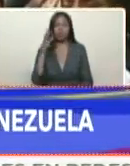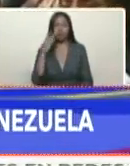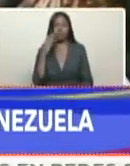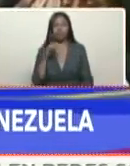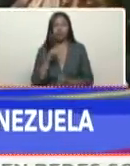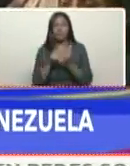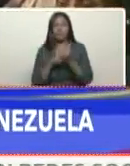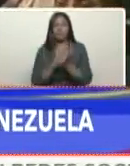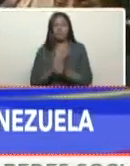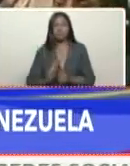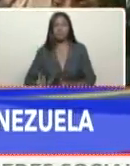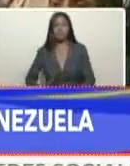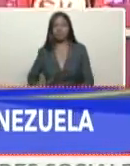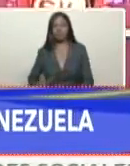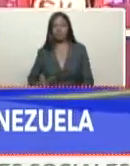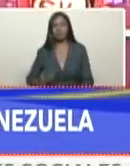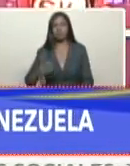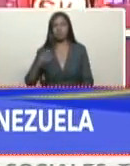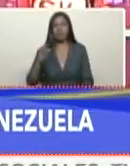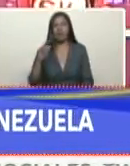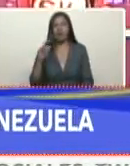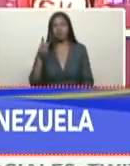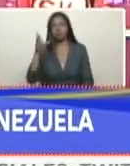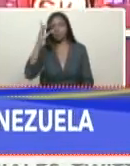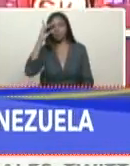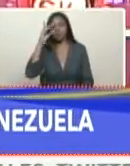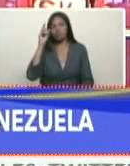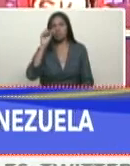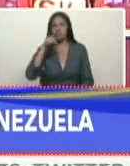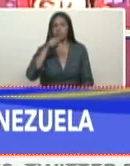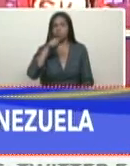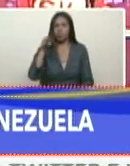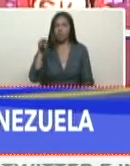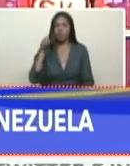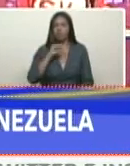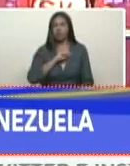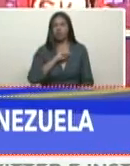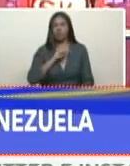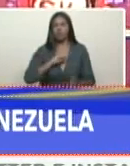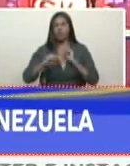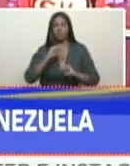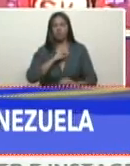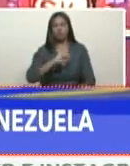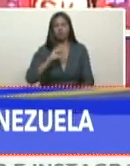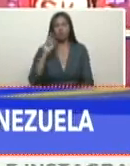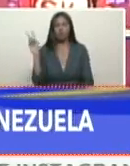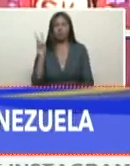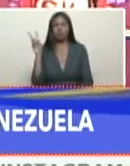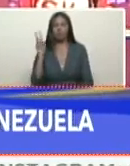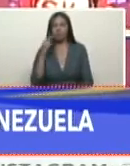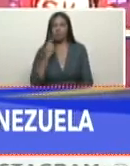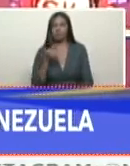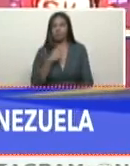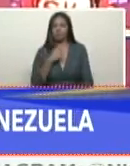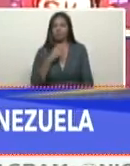vicepresidenta ejecutiva, escuche bien, si ustedes, movimiento Somos Venezuela, me